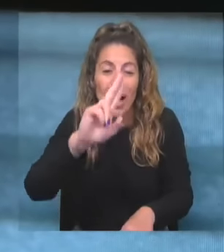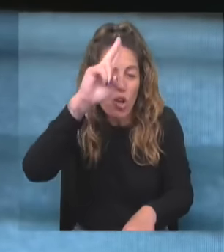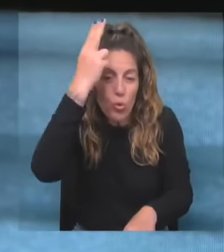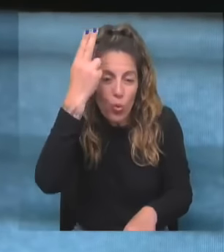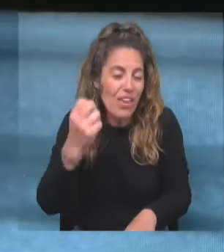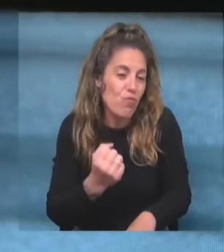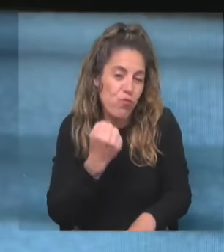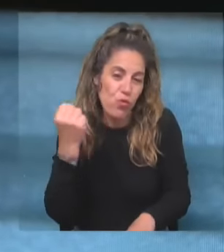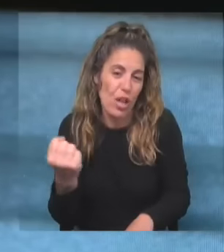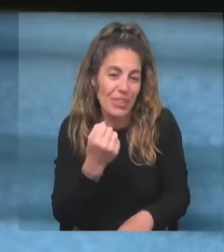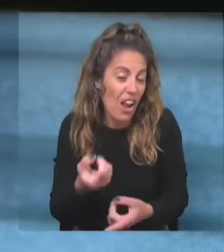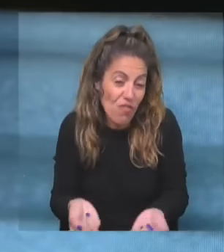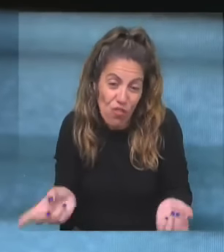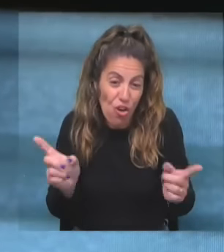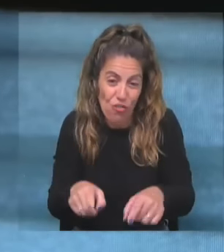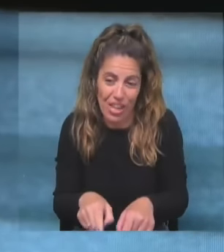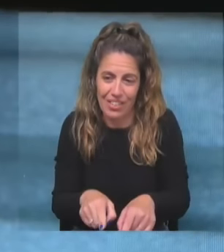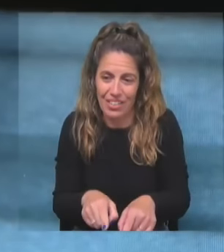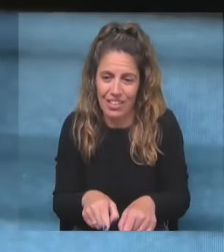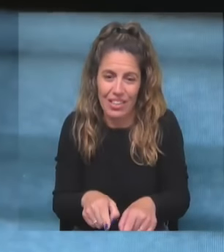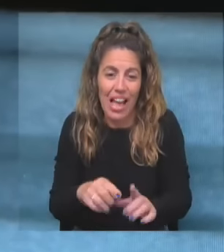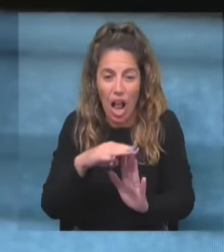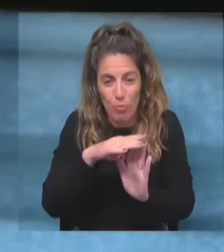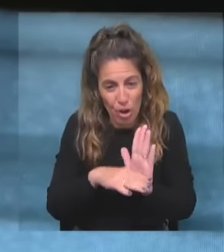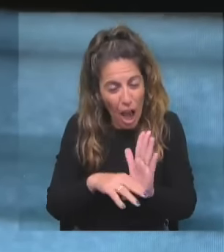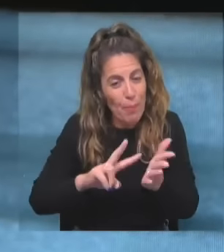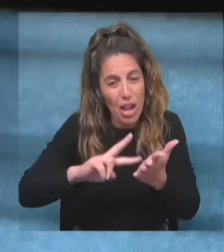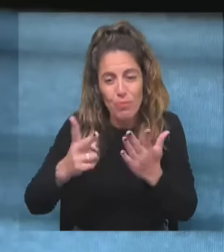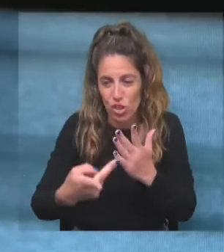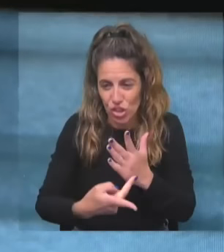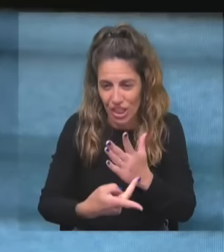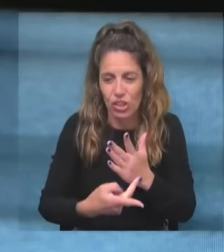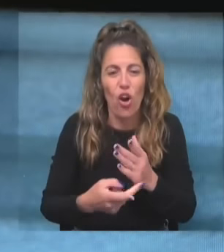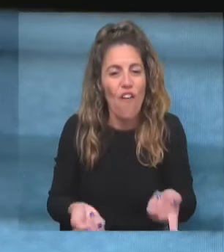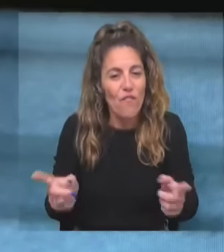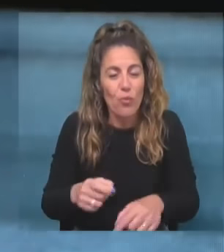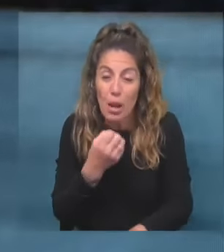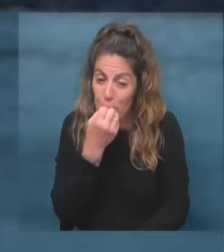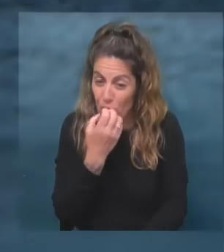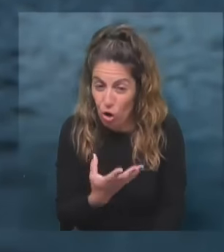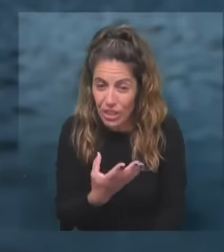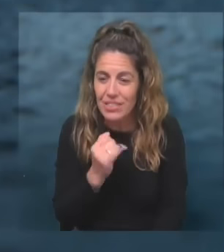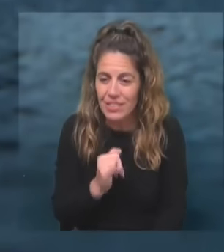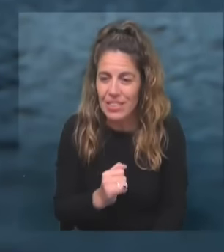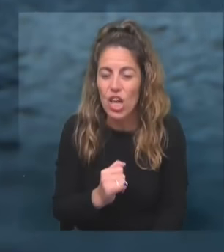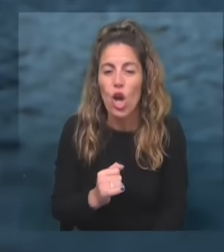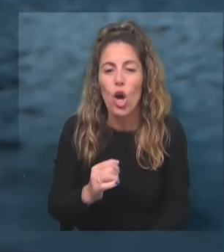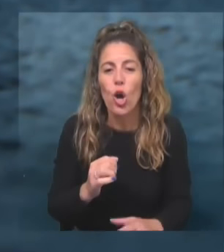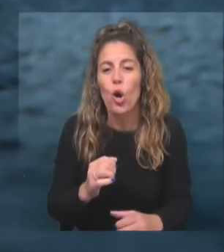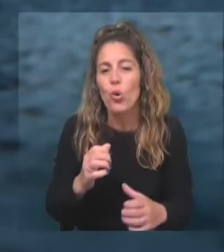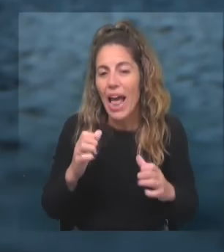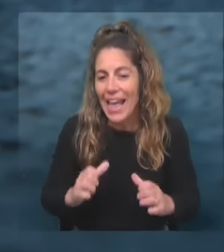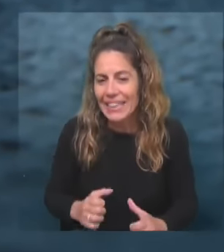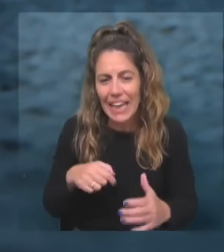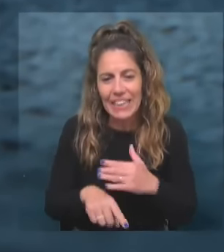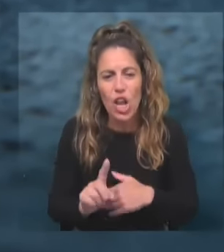es fundamental volver al programa, al proyecto, volver mejores, con una ética radical. No hablamos